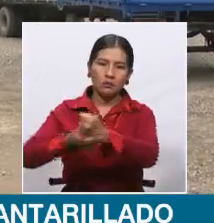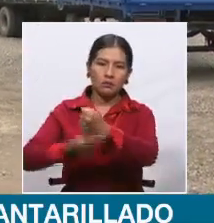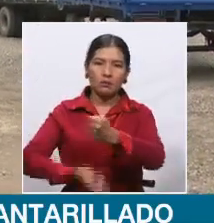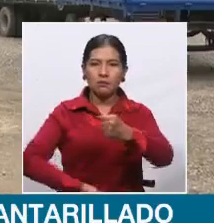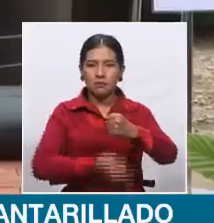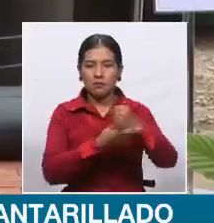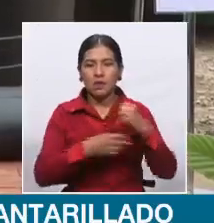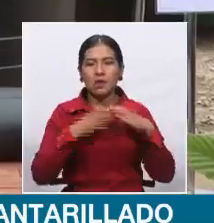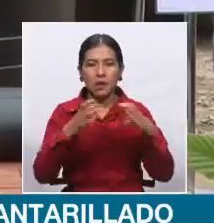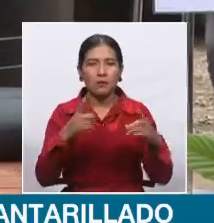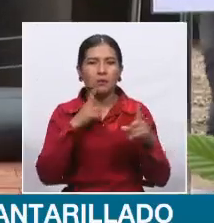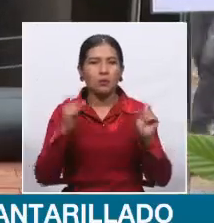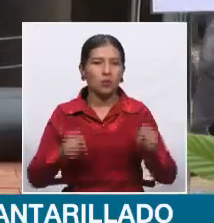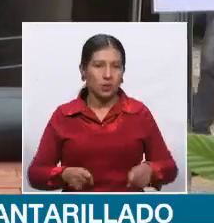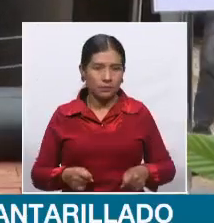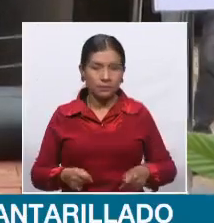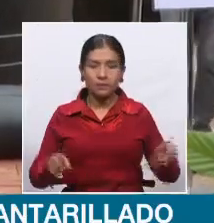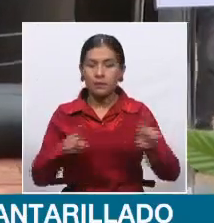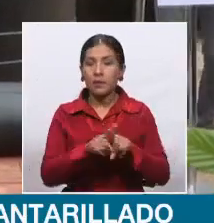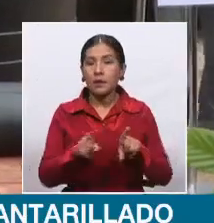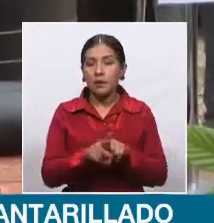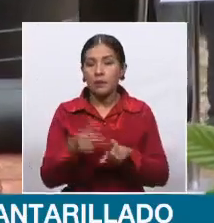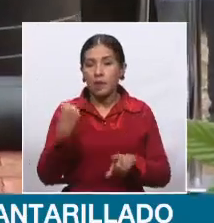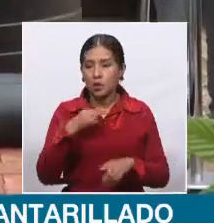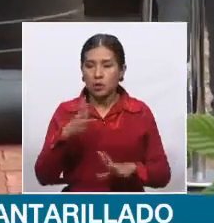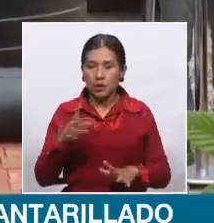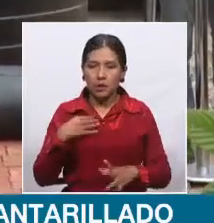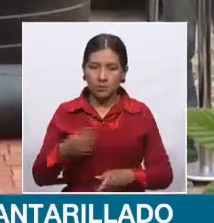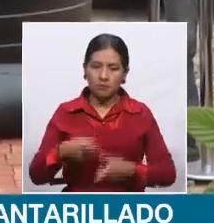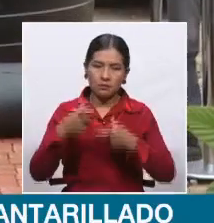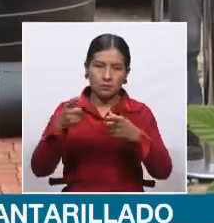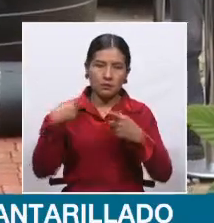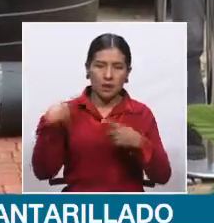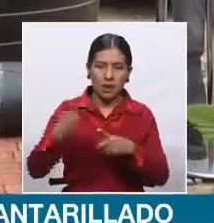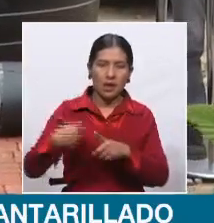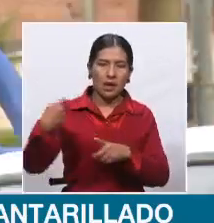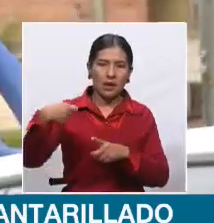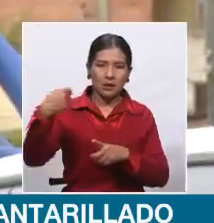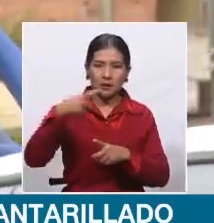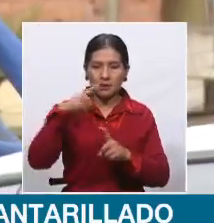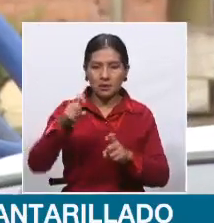de capacidades, ¿no? También alquilamos o vamos a alquilar cisternas,